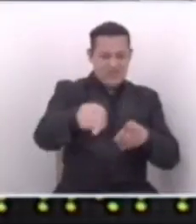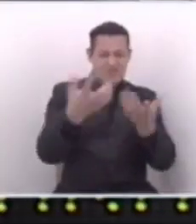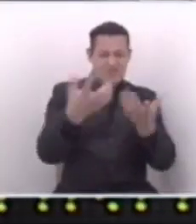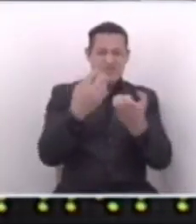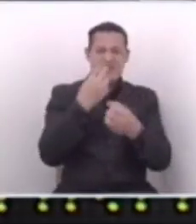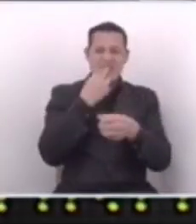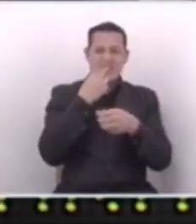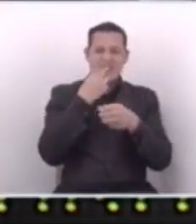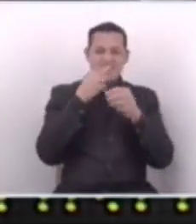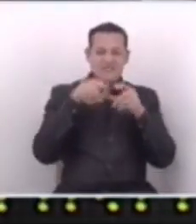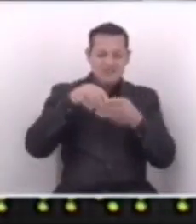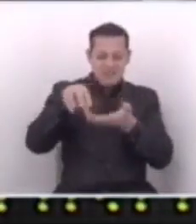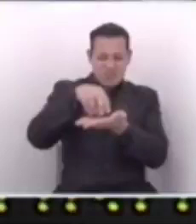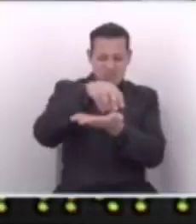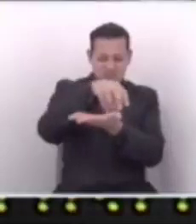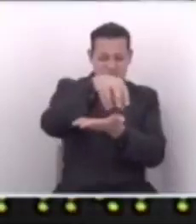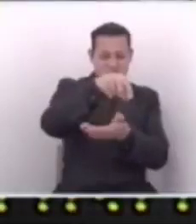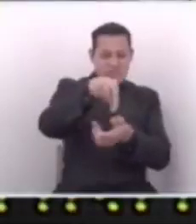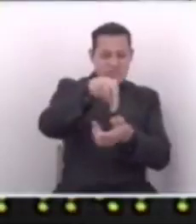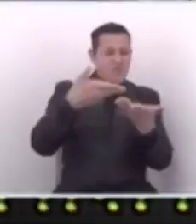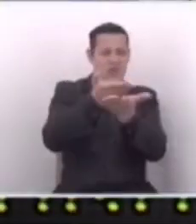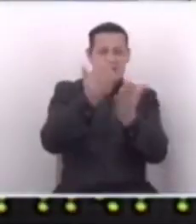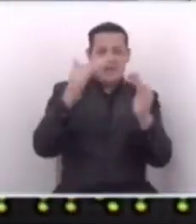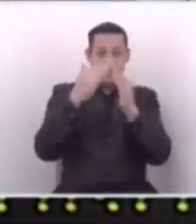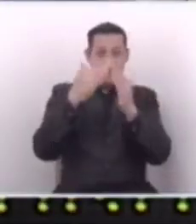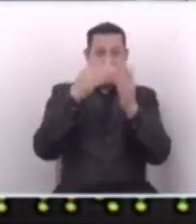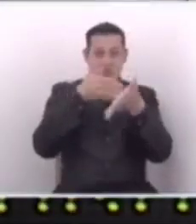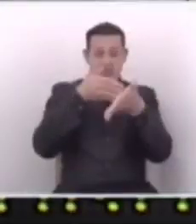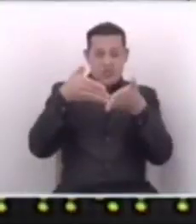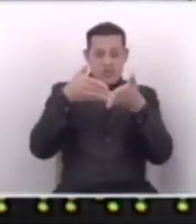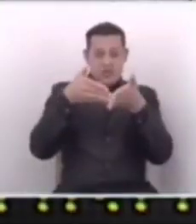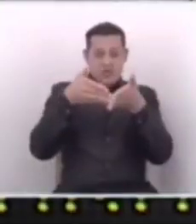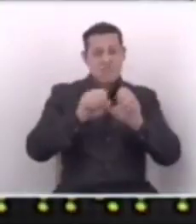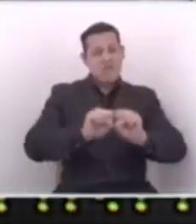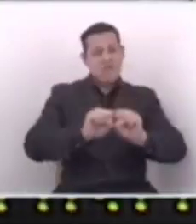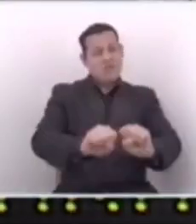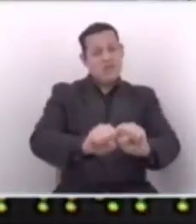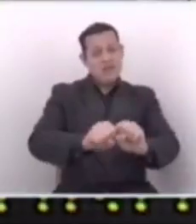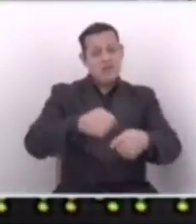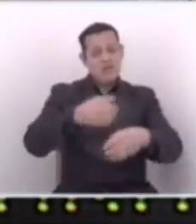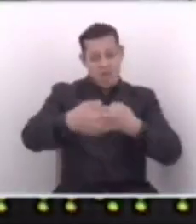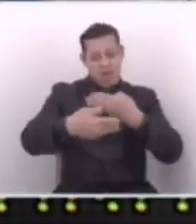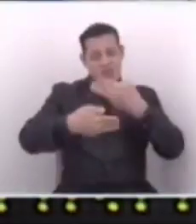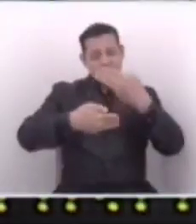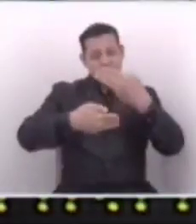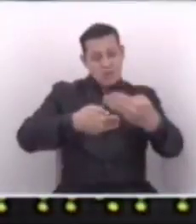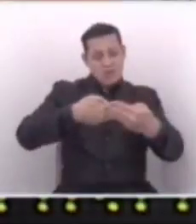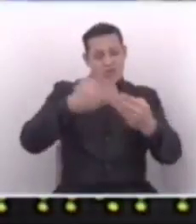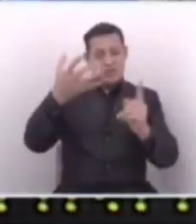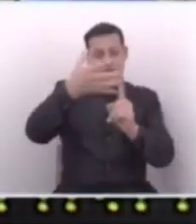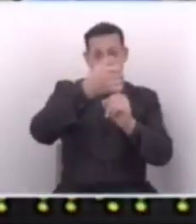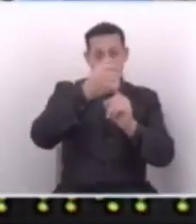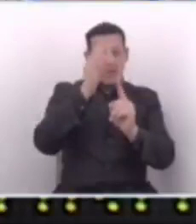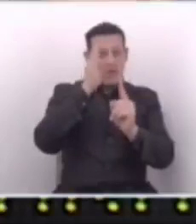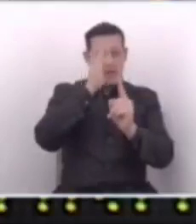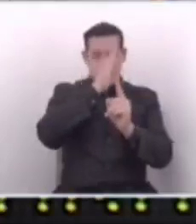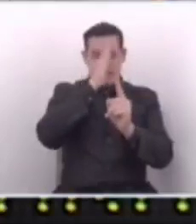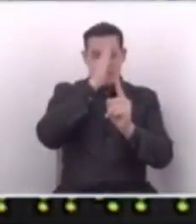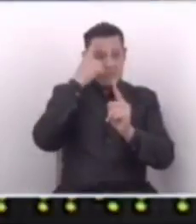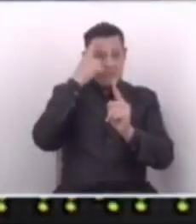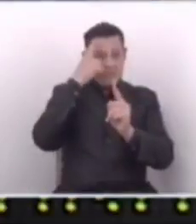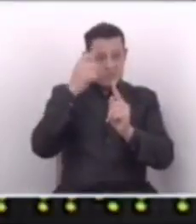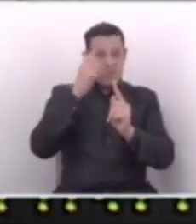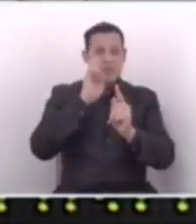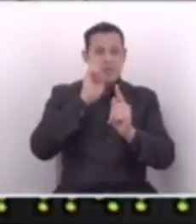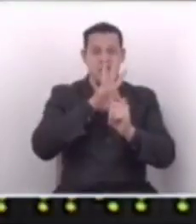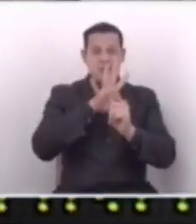Una plaga de ratas, como cualquier casa. Y uno comienza a erradicarlas y va avanzando y toma la lógica e